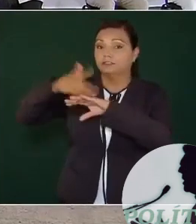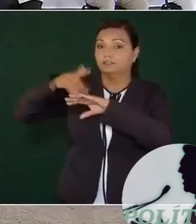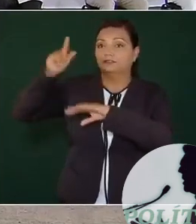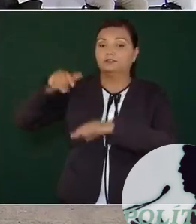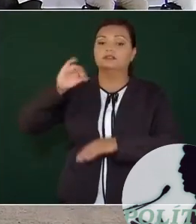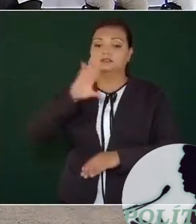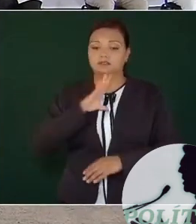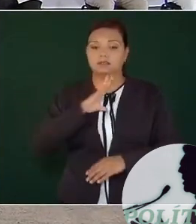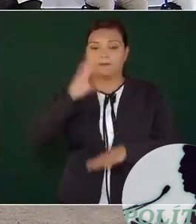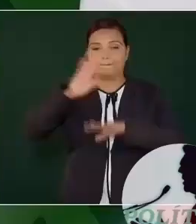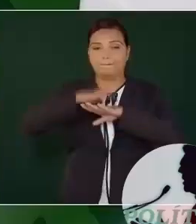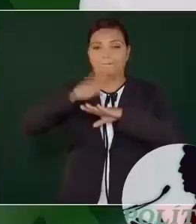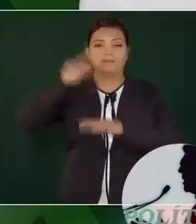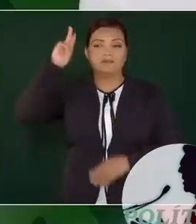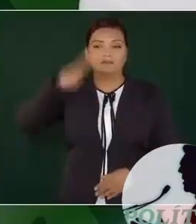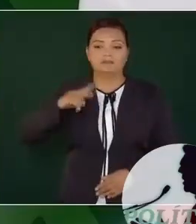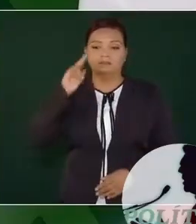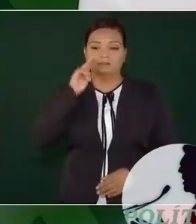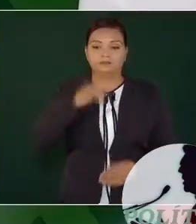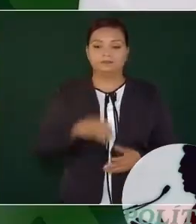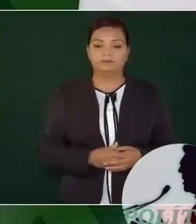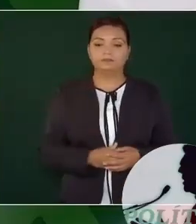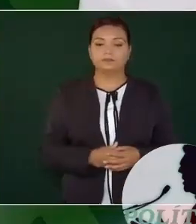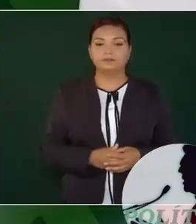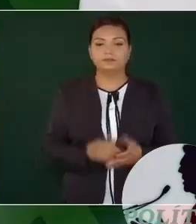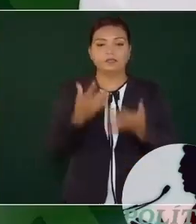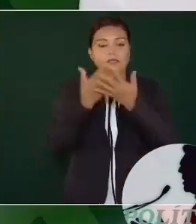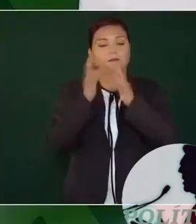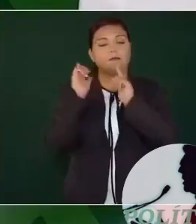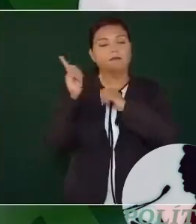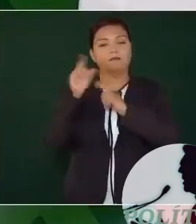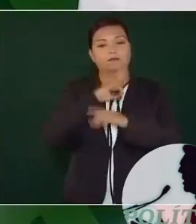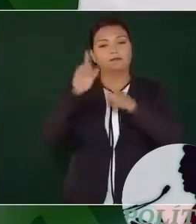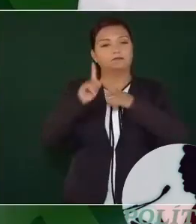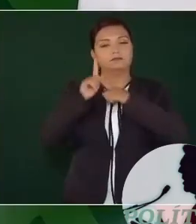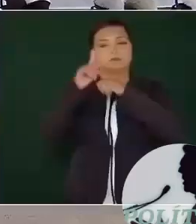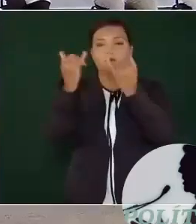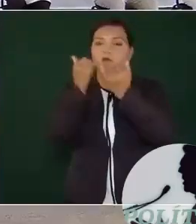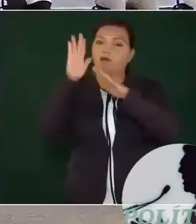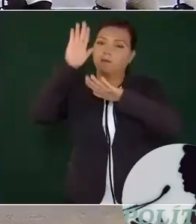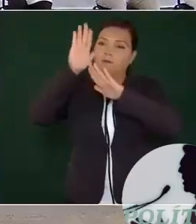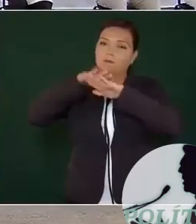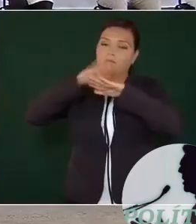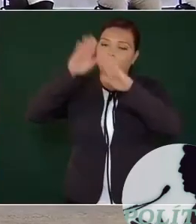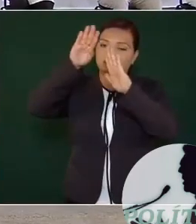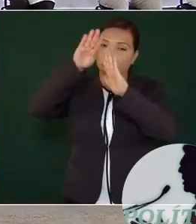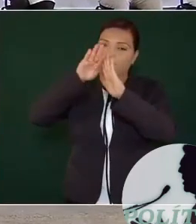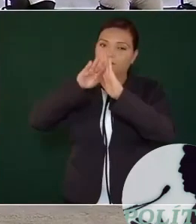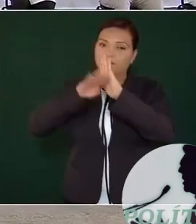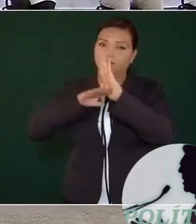más la realidad. Yo espero que continúe bajando el